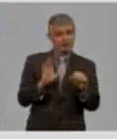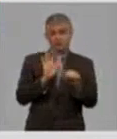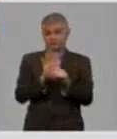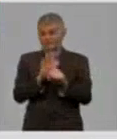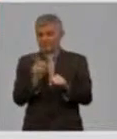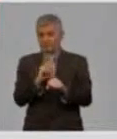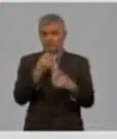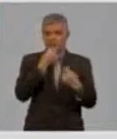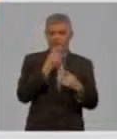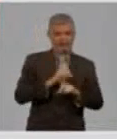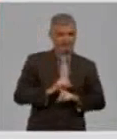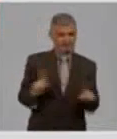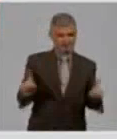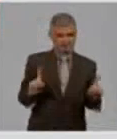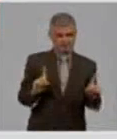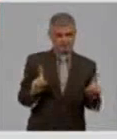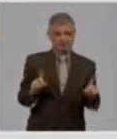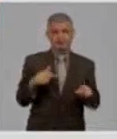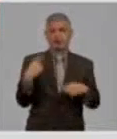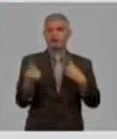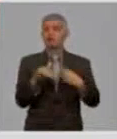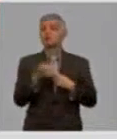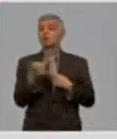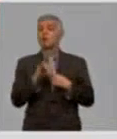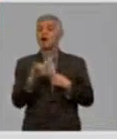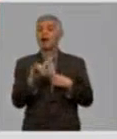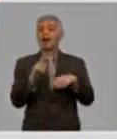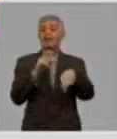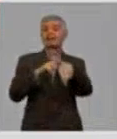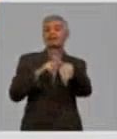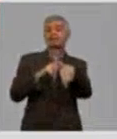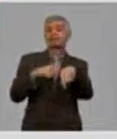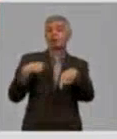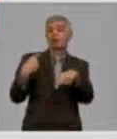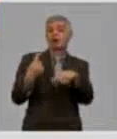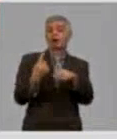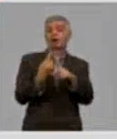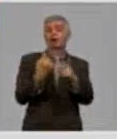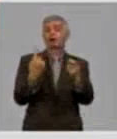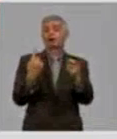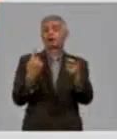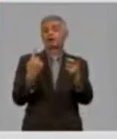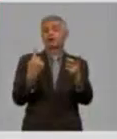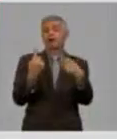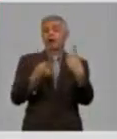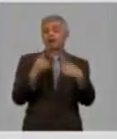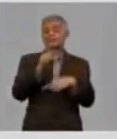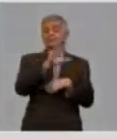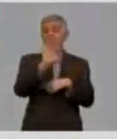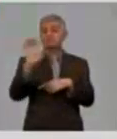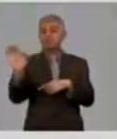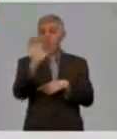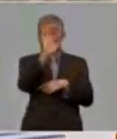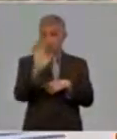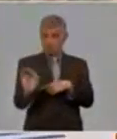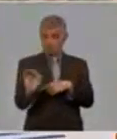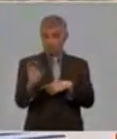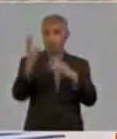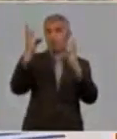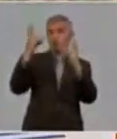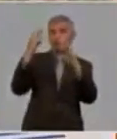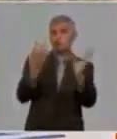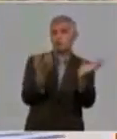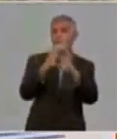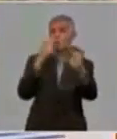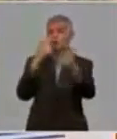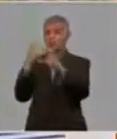con determinadas restricciones en las frecuencias, porque se ha previsto que se abran el 100% de la ruta, pero no con las mismas frecuencias